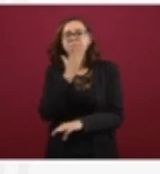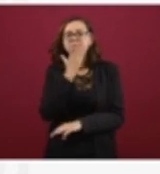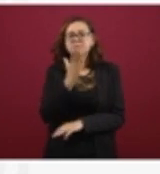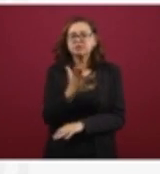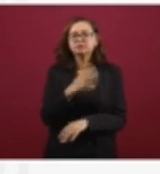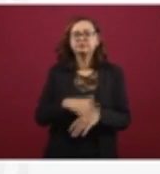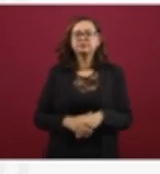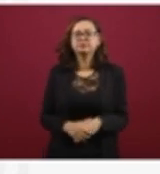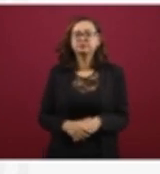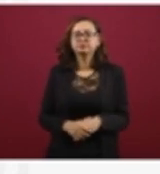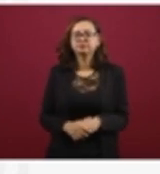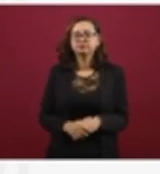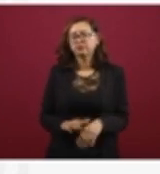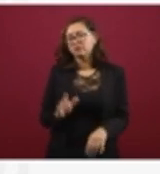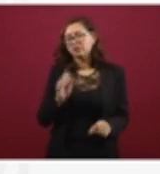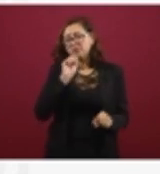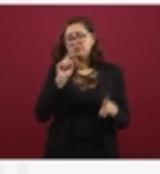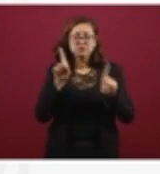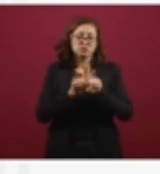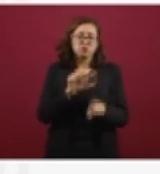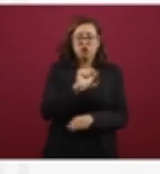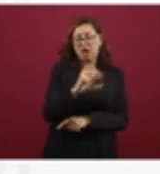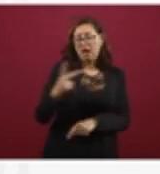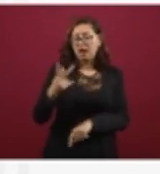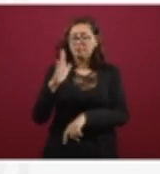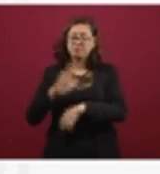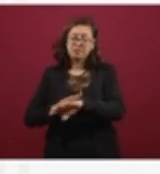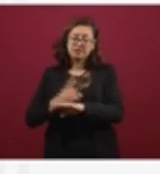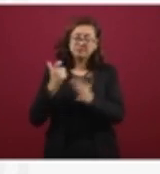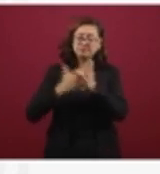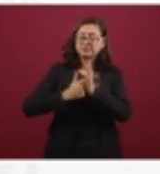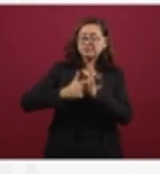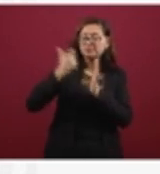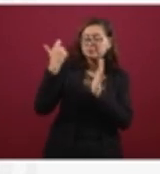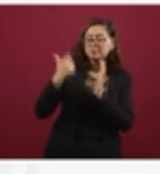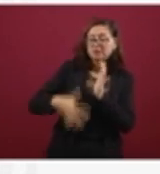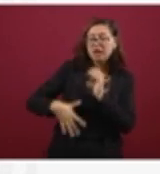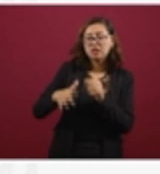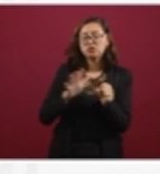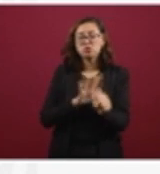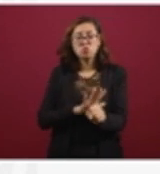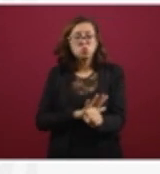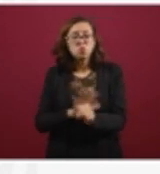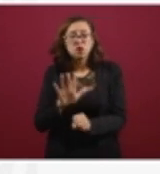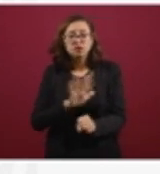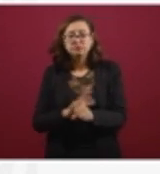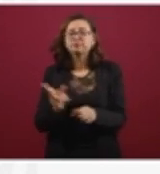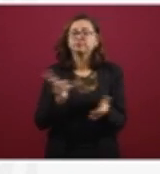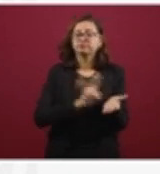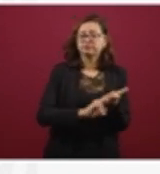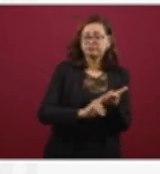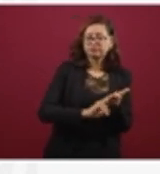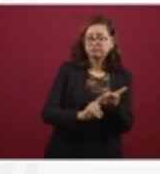app, el precio más bajo, la gasolina más barata en el país regular está a